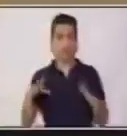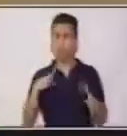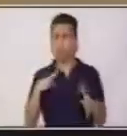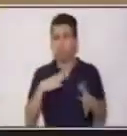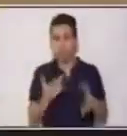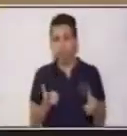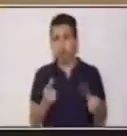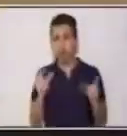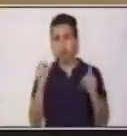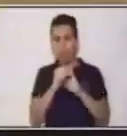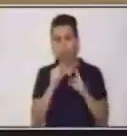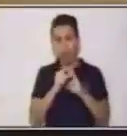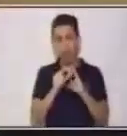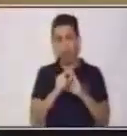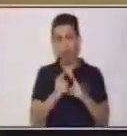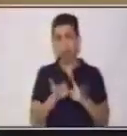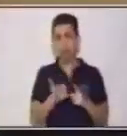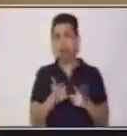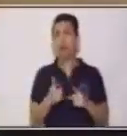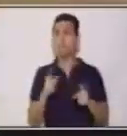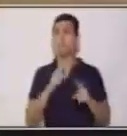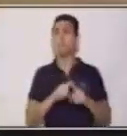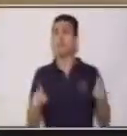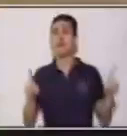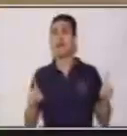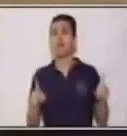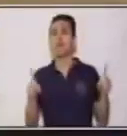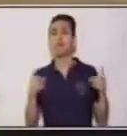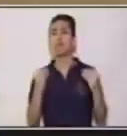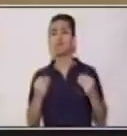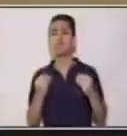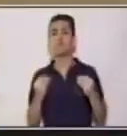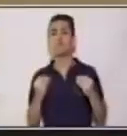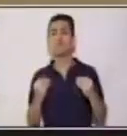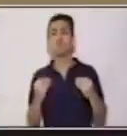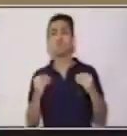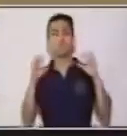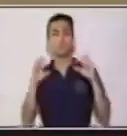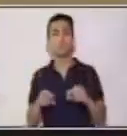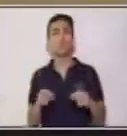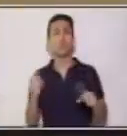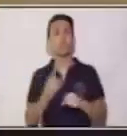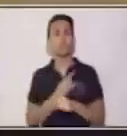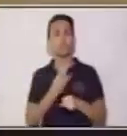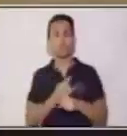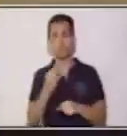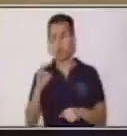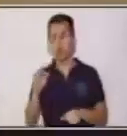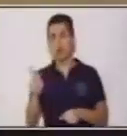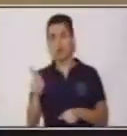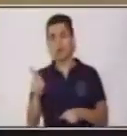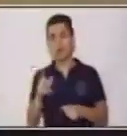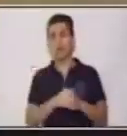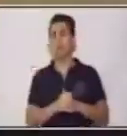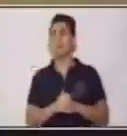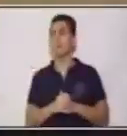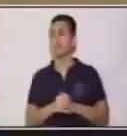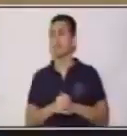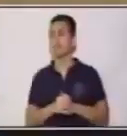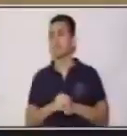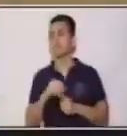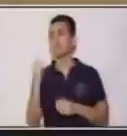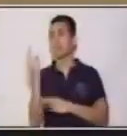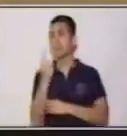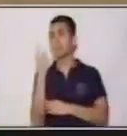esta adaptación de un extranjerismo, pero es muy común que las personas utilicen la palabra ok. Algo importante